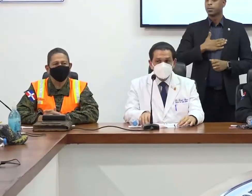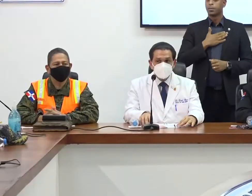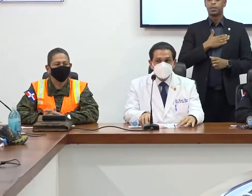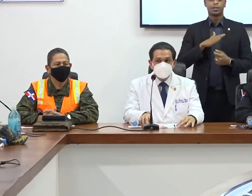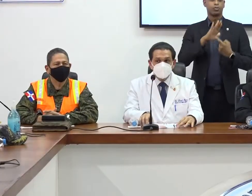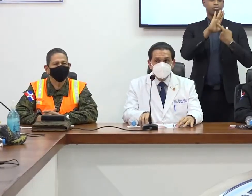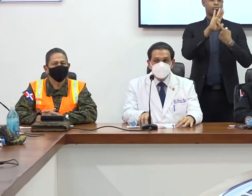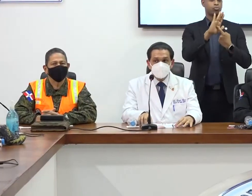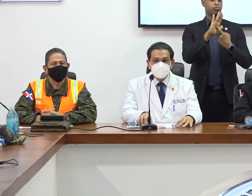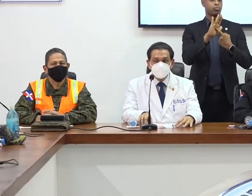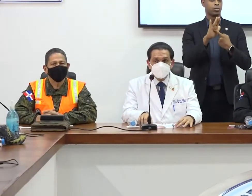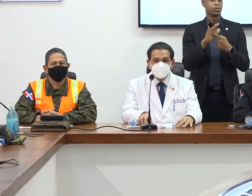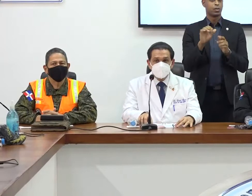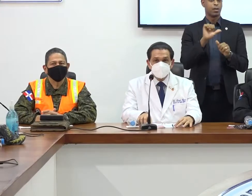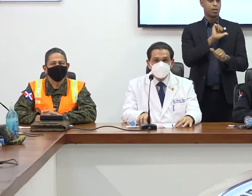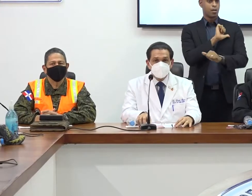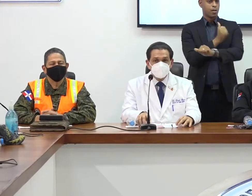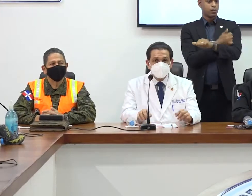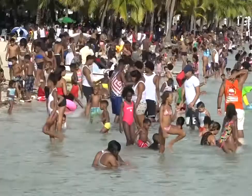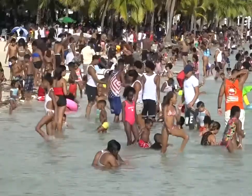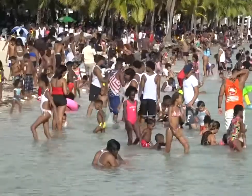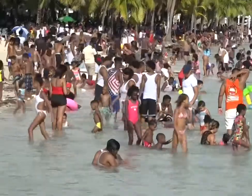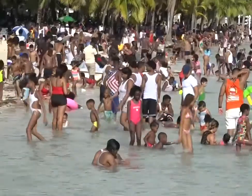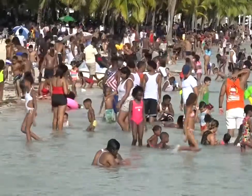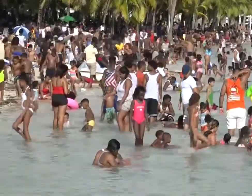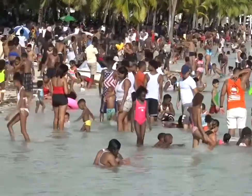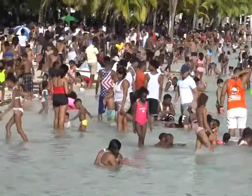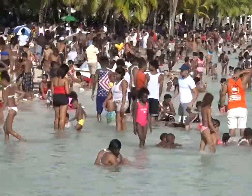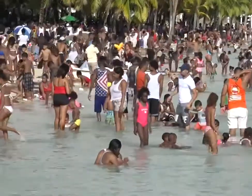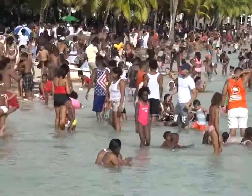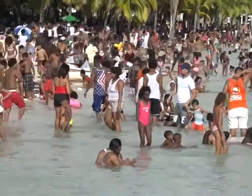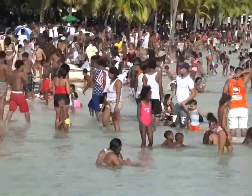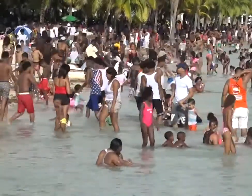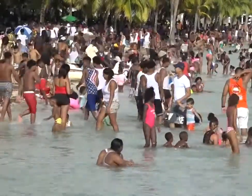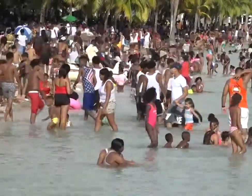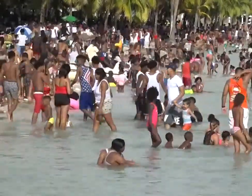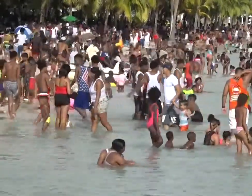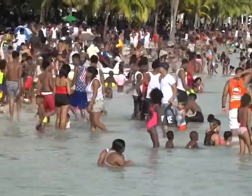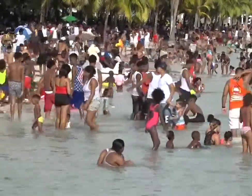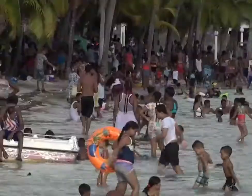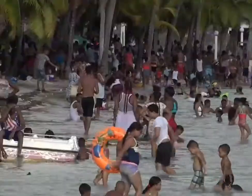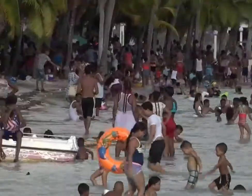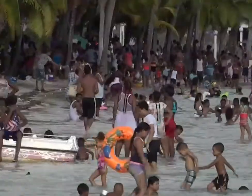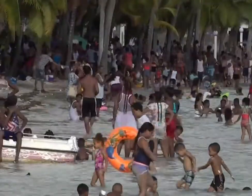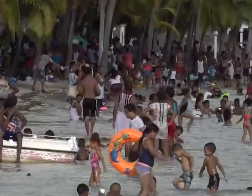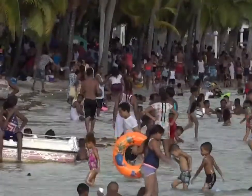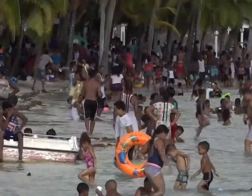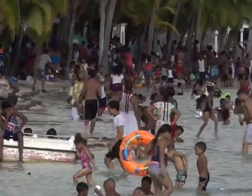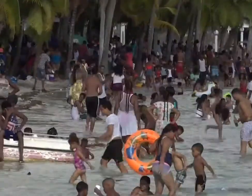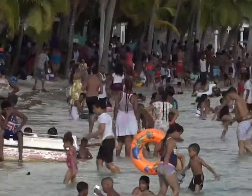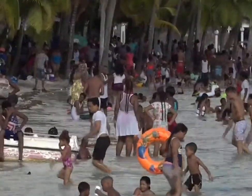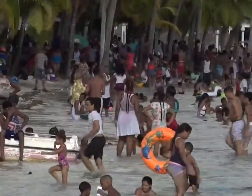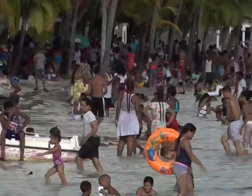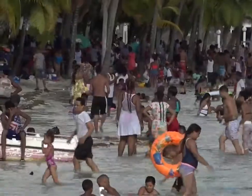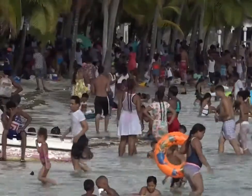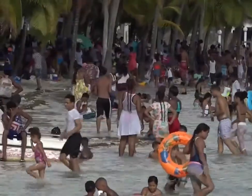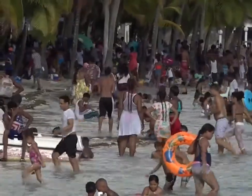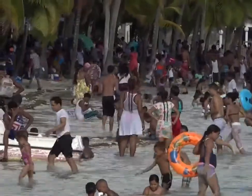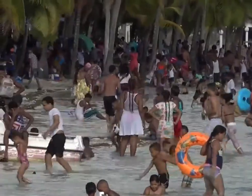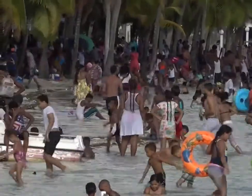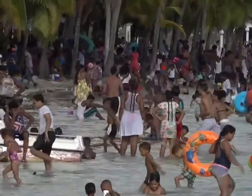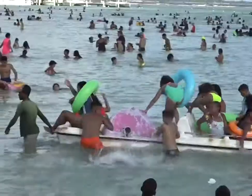y terminará el domingo de Resurrección a las 6 de la tarde. Durante esta jornada, las autoridades instalarán 3.101 puestos de